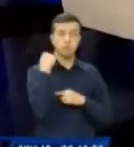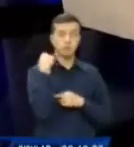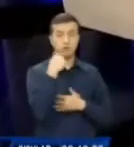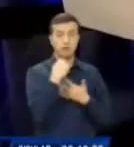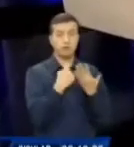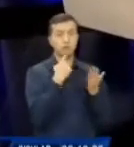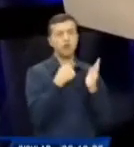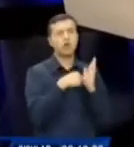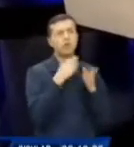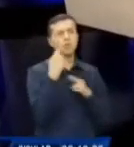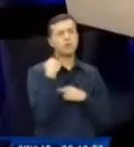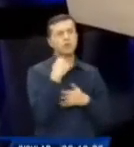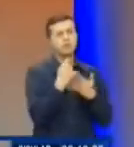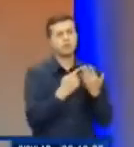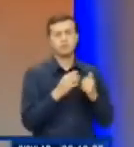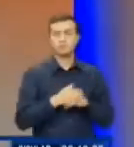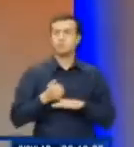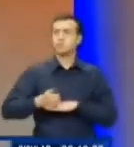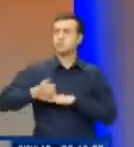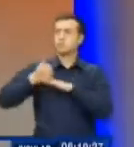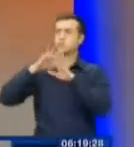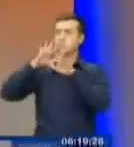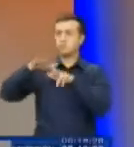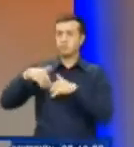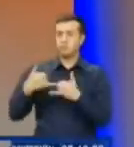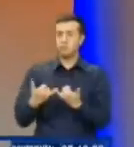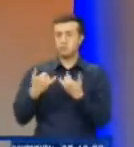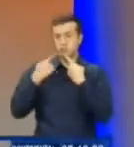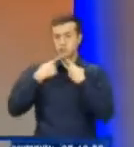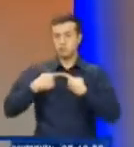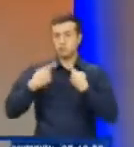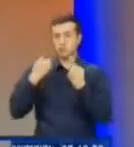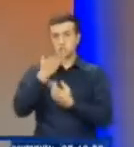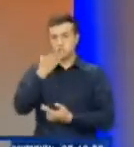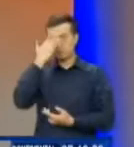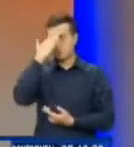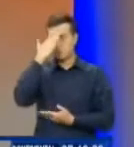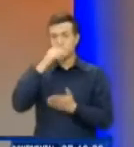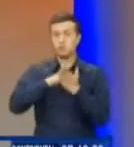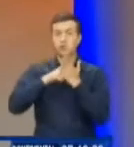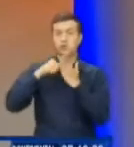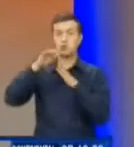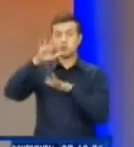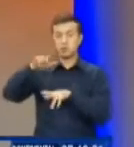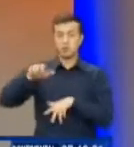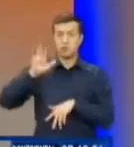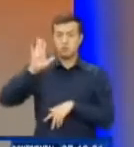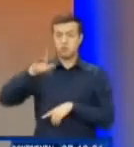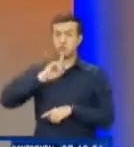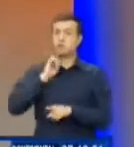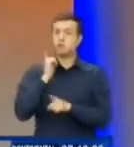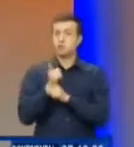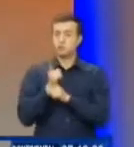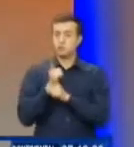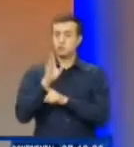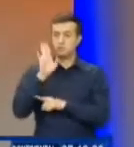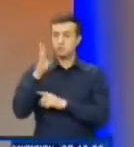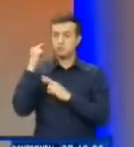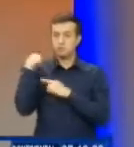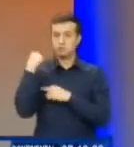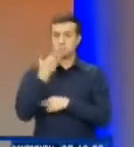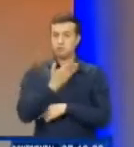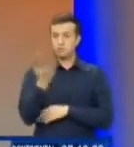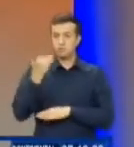cuáles son estas competencias autoridad agraria es lo que hoy conocemos por el ministerio de agricultura es decir ellos como